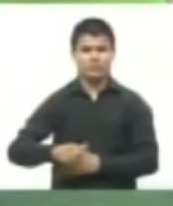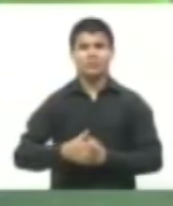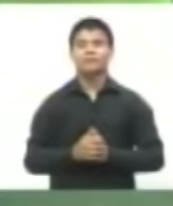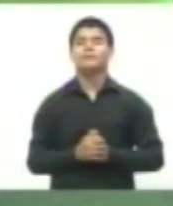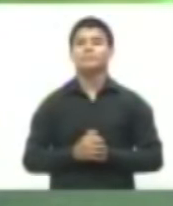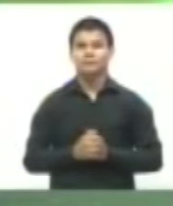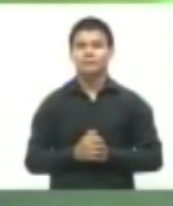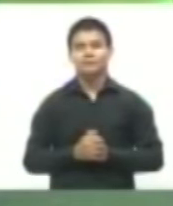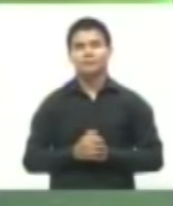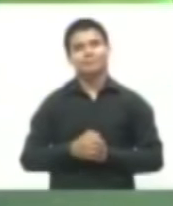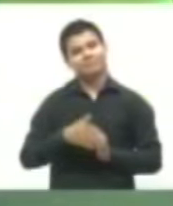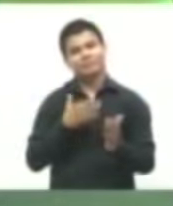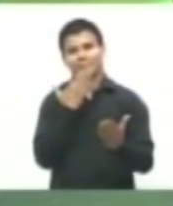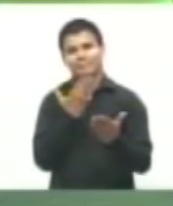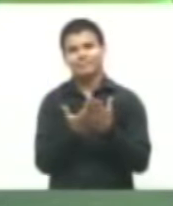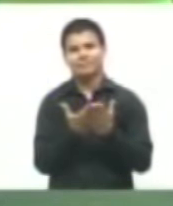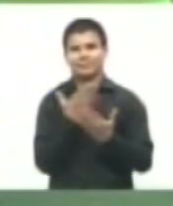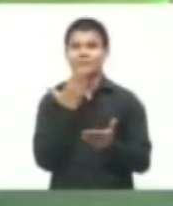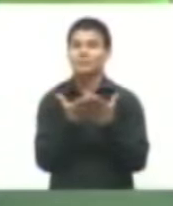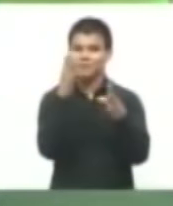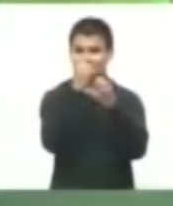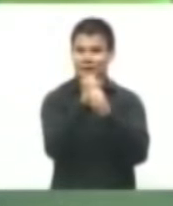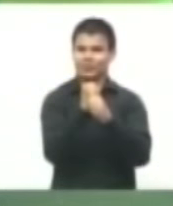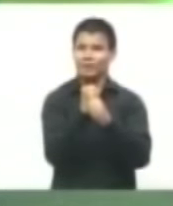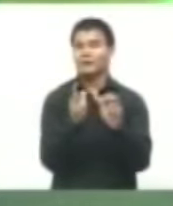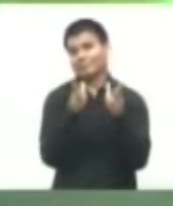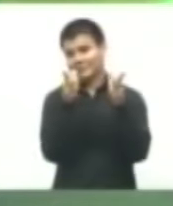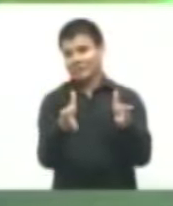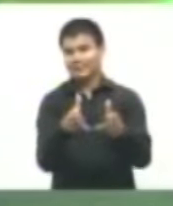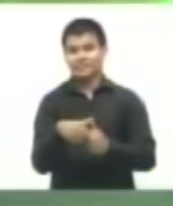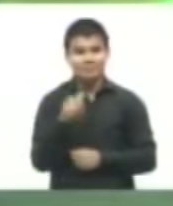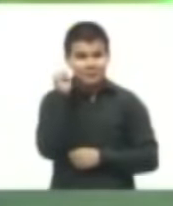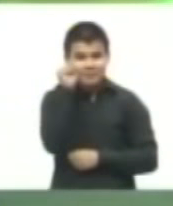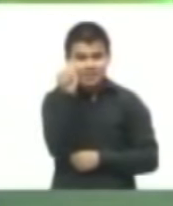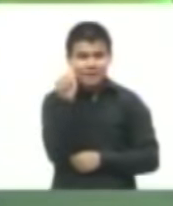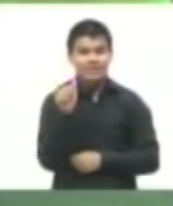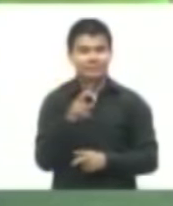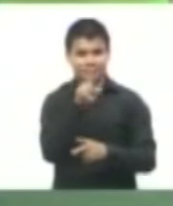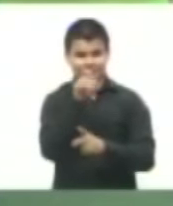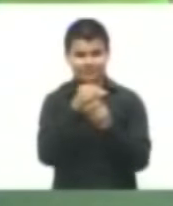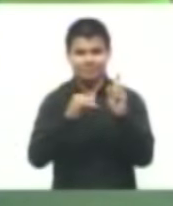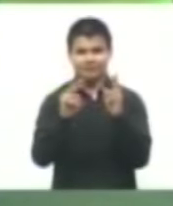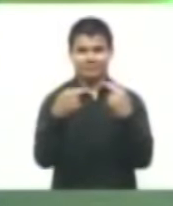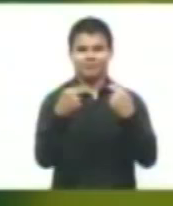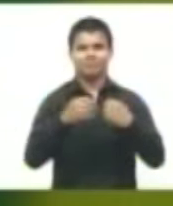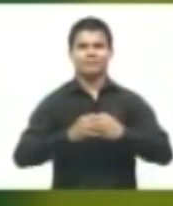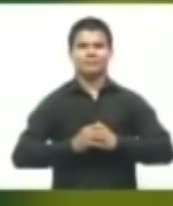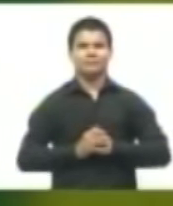compromiso con la verdad por el día de hoy. Feliz noche, que descanse. Tenemos cita mañana puntuales, nos vemos. Y feliz cumpleaños, Ana.